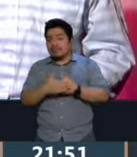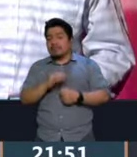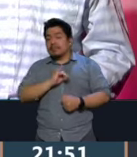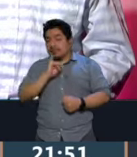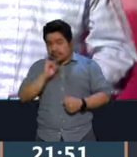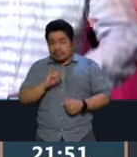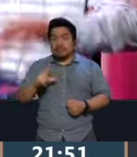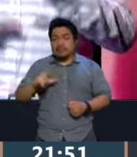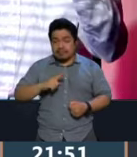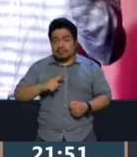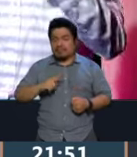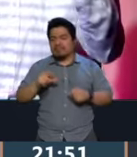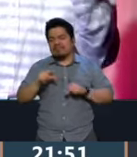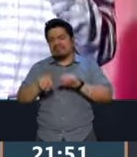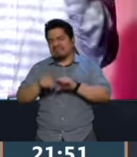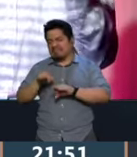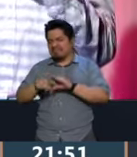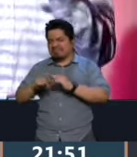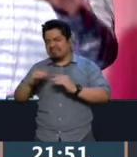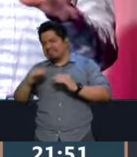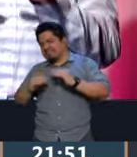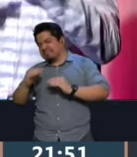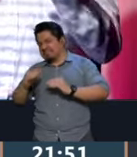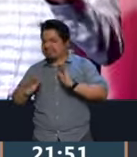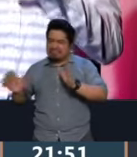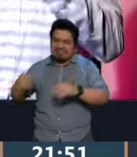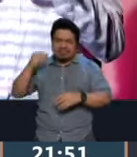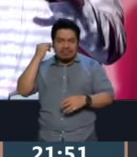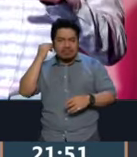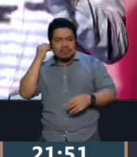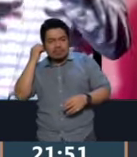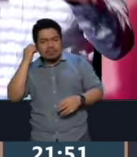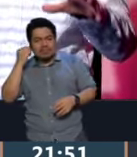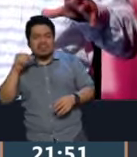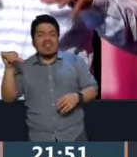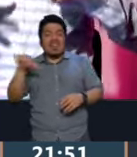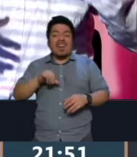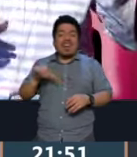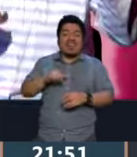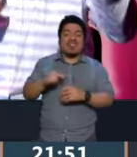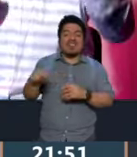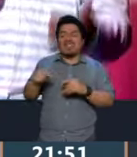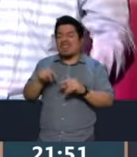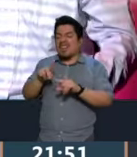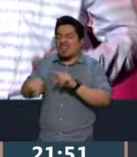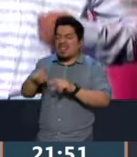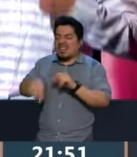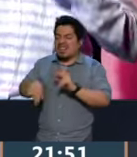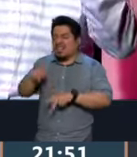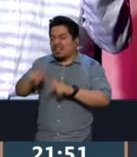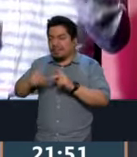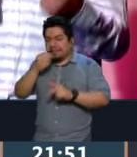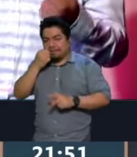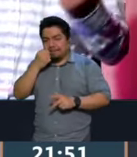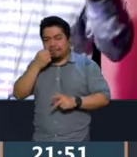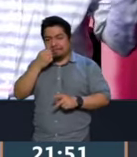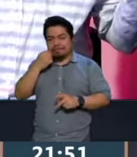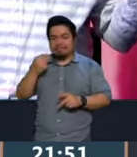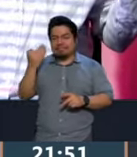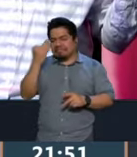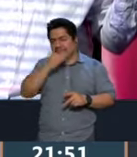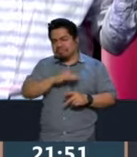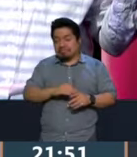de gobierno, aunque intenten ya medio desestabilizar. Ya salió hoy el candidato opositor hablando de que le quieren hacer fraude.